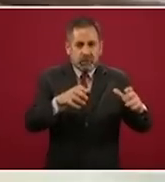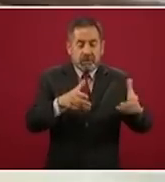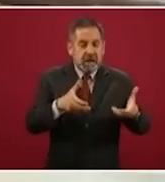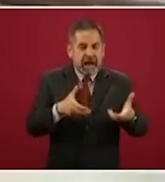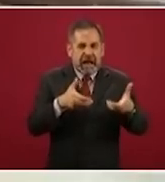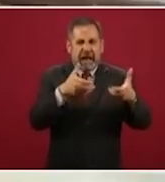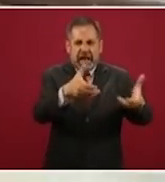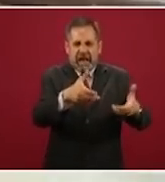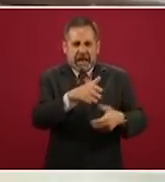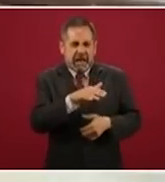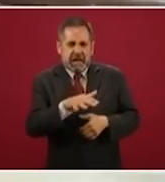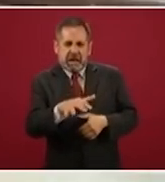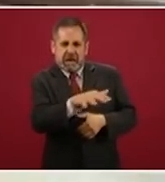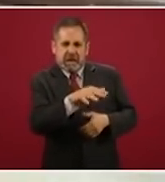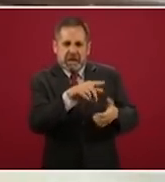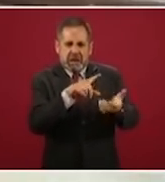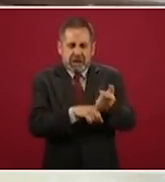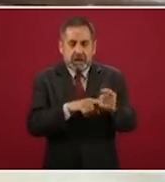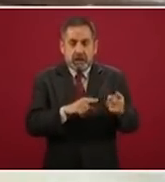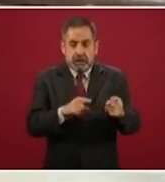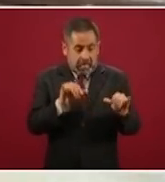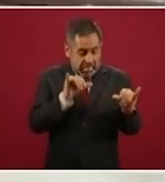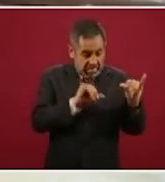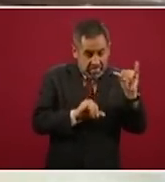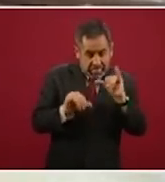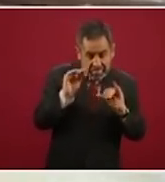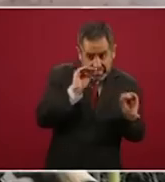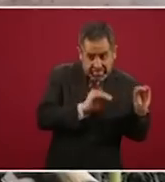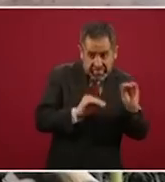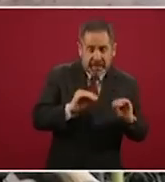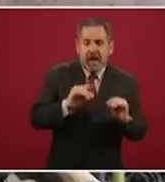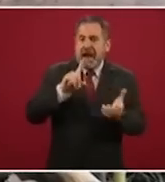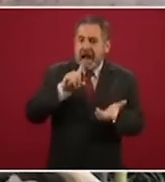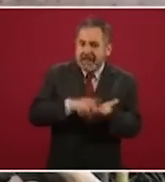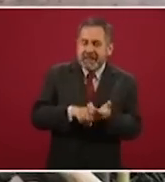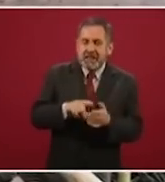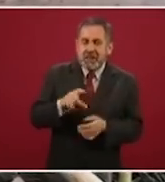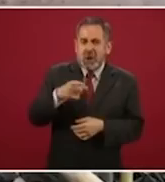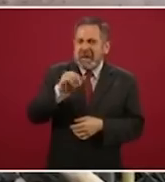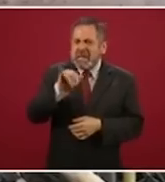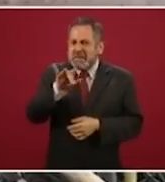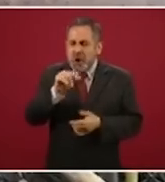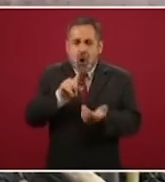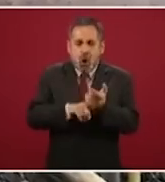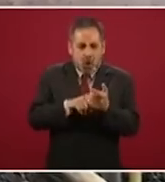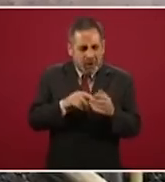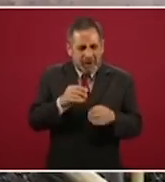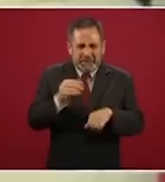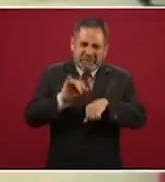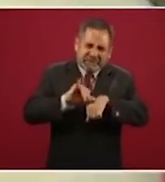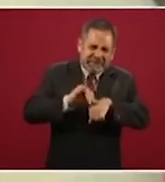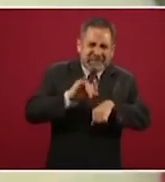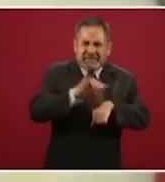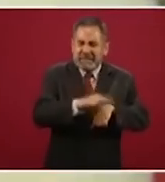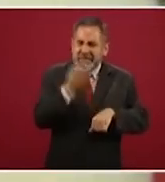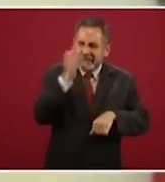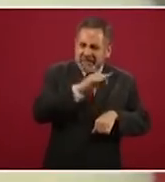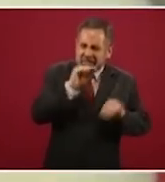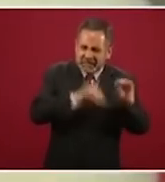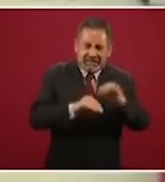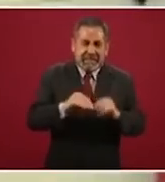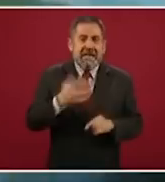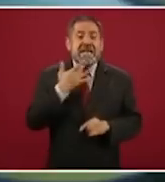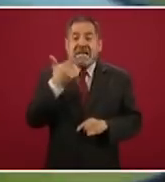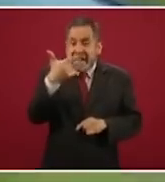urbanas o rurales. En el proceso de producción, se emplean sustancias químicas, reactores para síntesis orgánica, gas